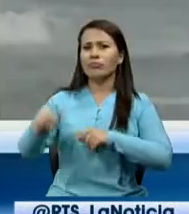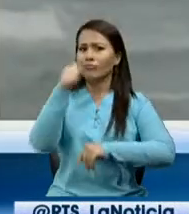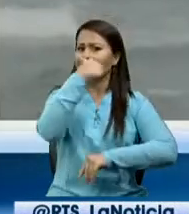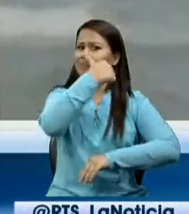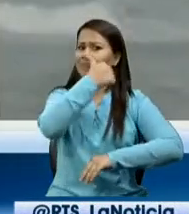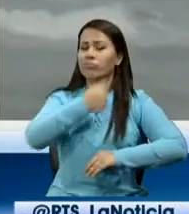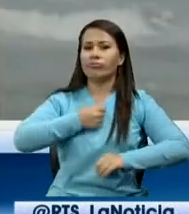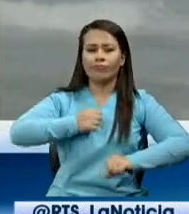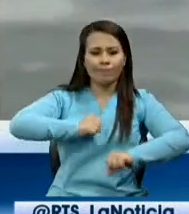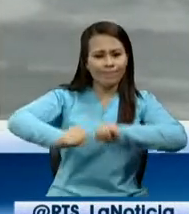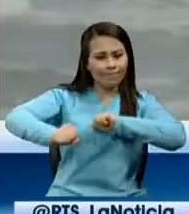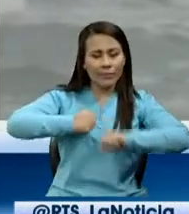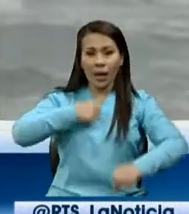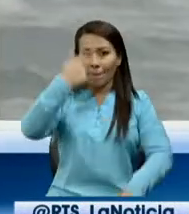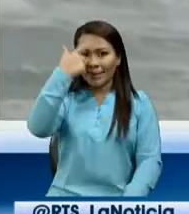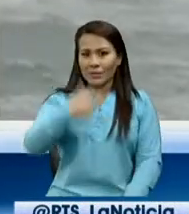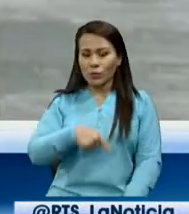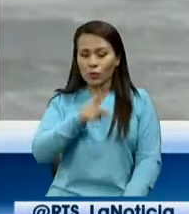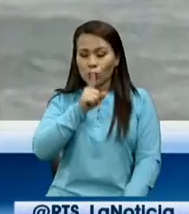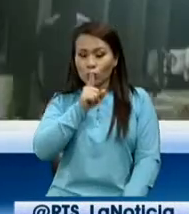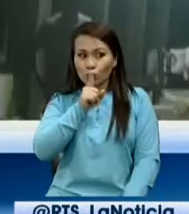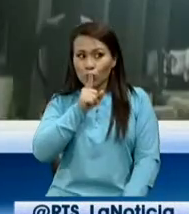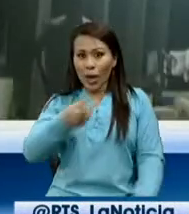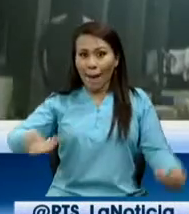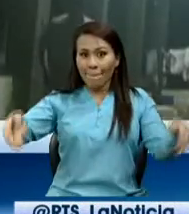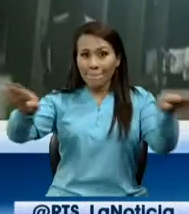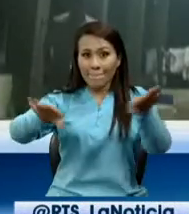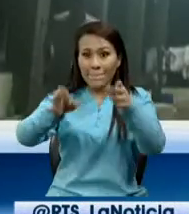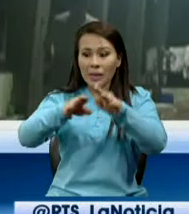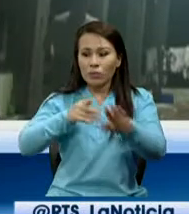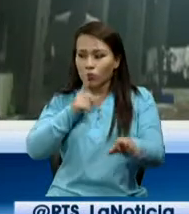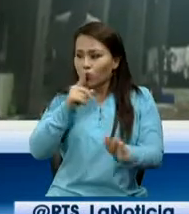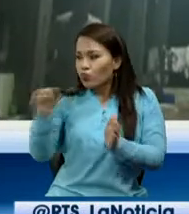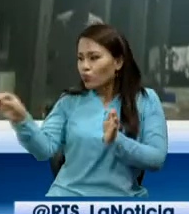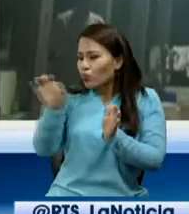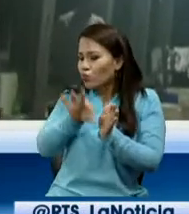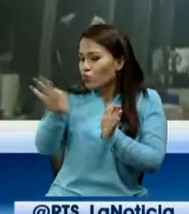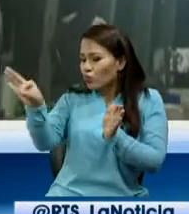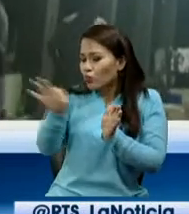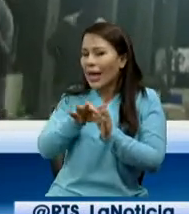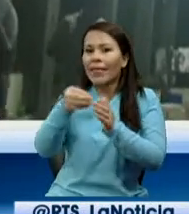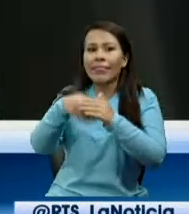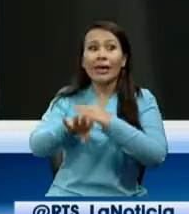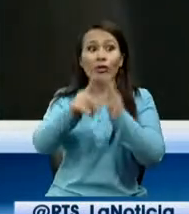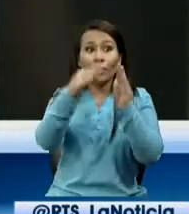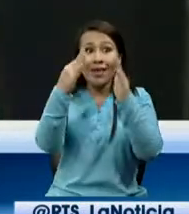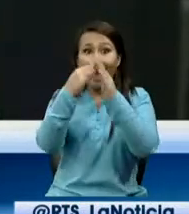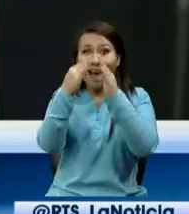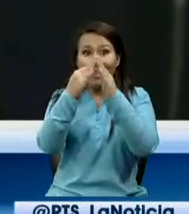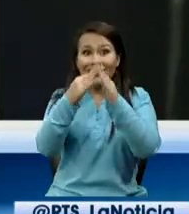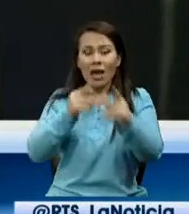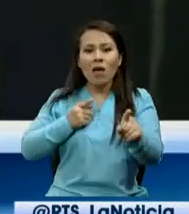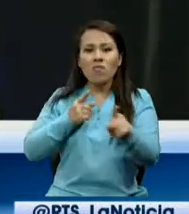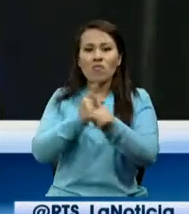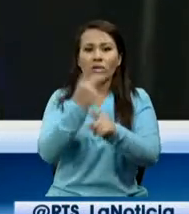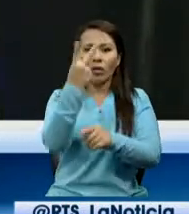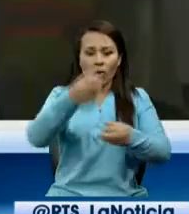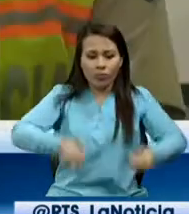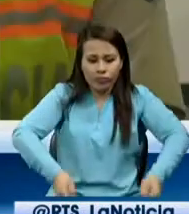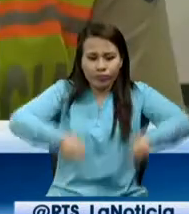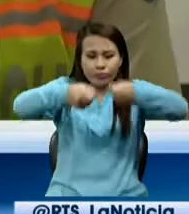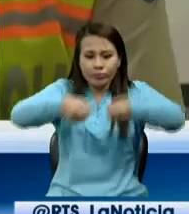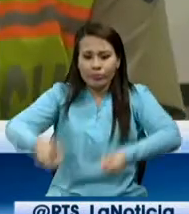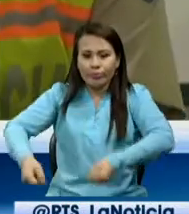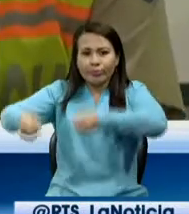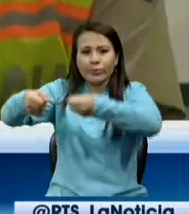cocaína. Los sospechosos aprovechaban la pleamar para realizar el embarque. En el interior de la vivienda se hallaron 2 sacos más.